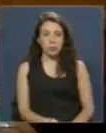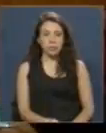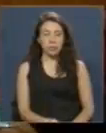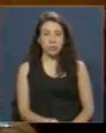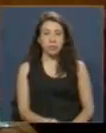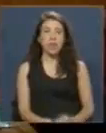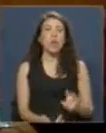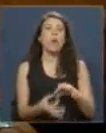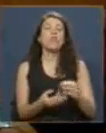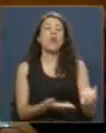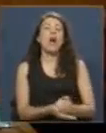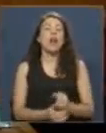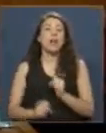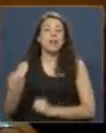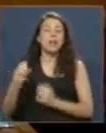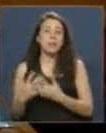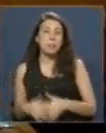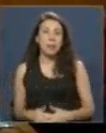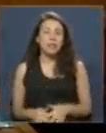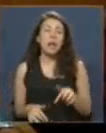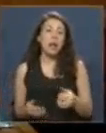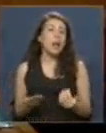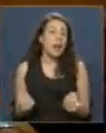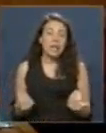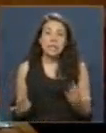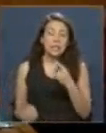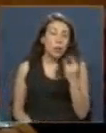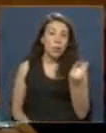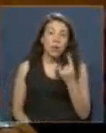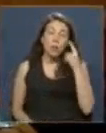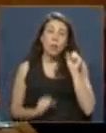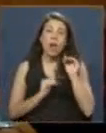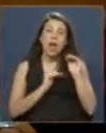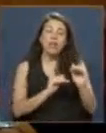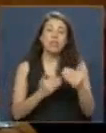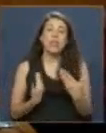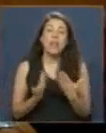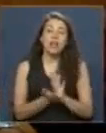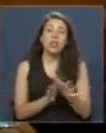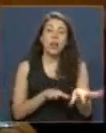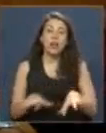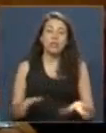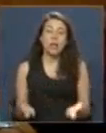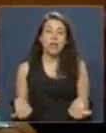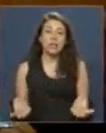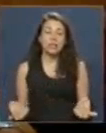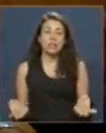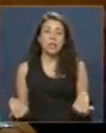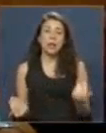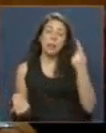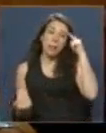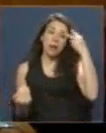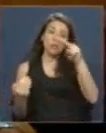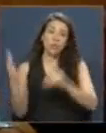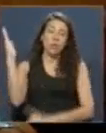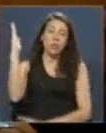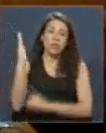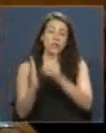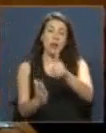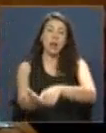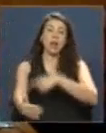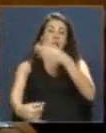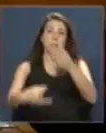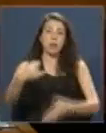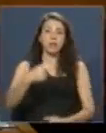que es lo que hoy en día más se requiere para poder apoyarlos y darles las herramientas que requieren para su desarrollo sostenible en